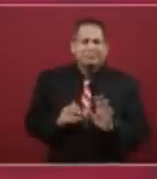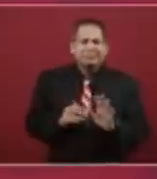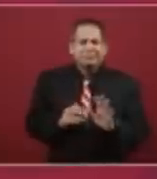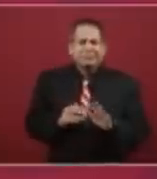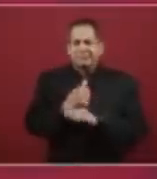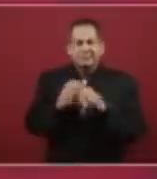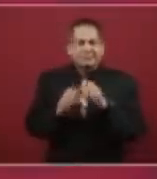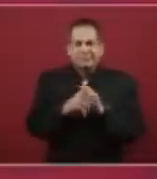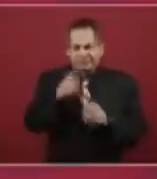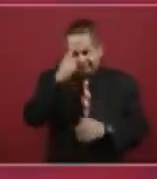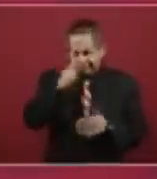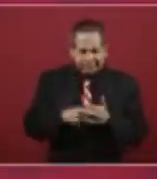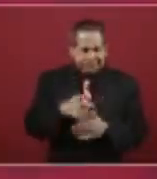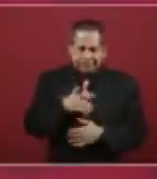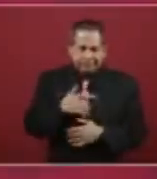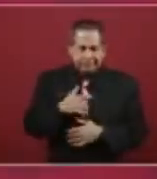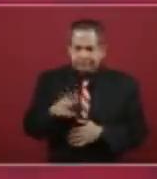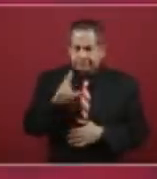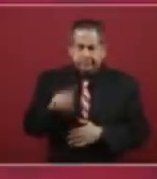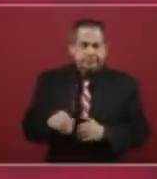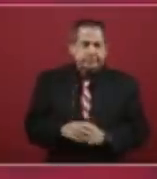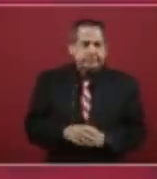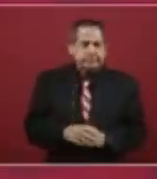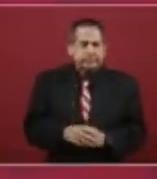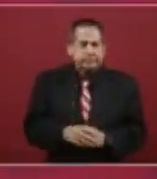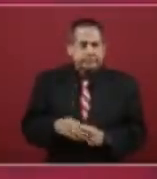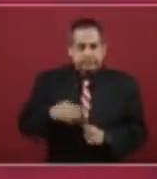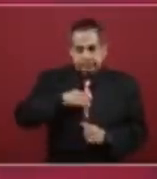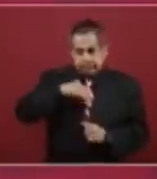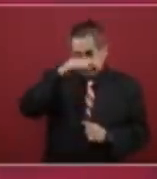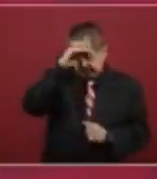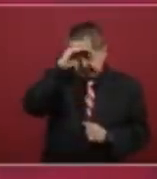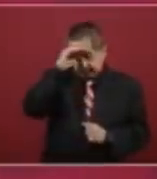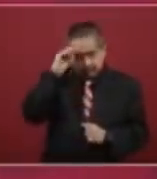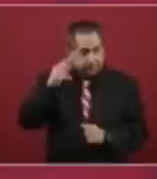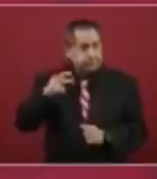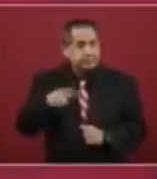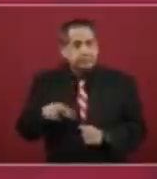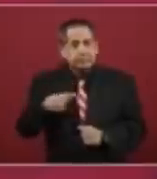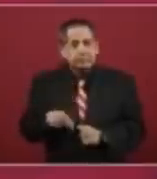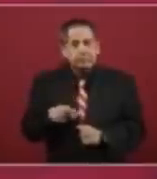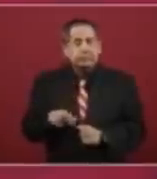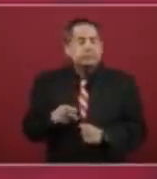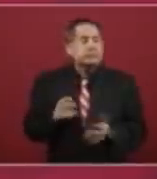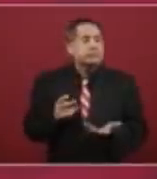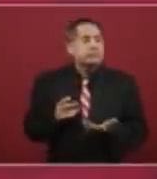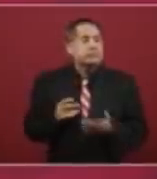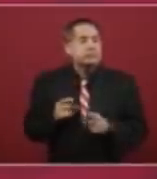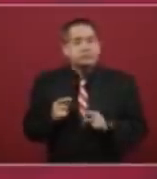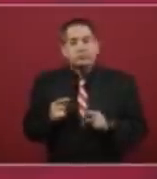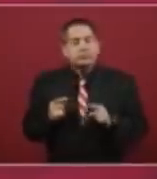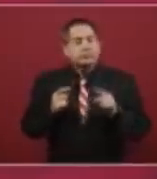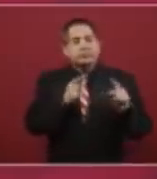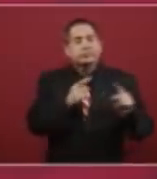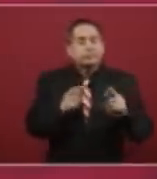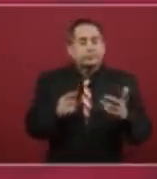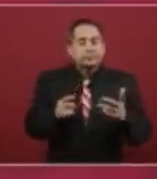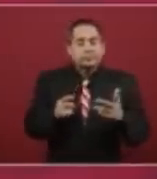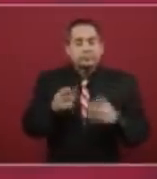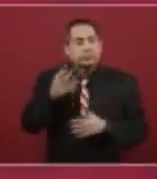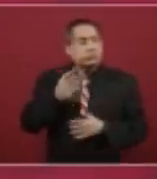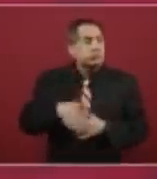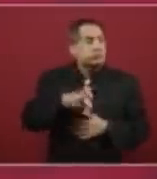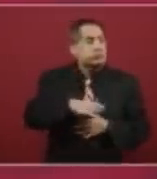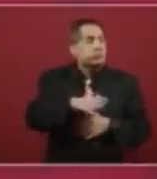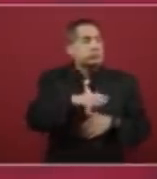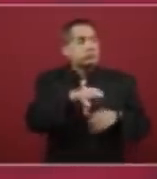otras medidas. Pienso que la gente se va a buscar trabajo a